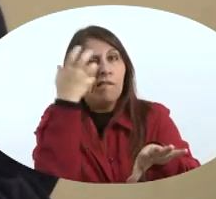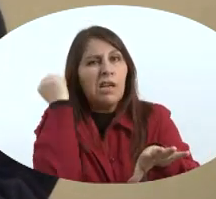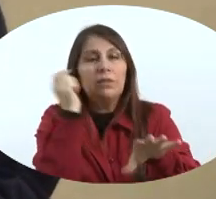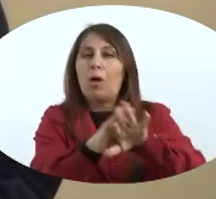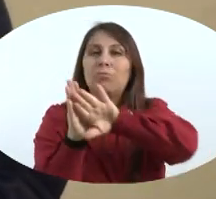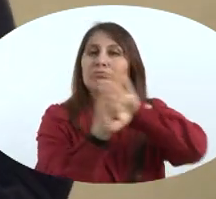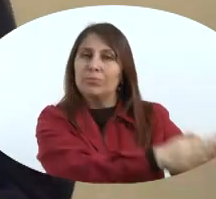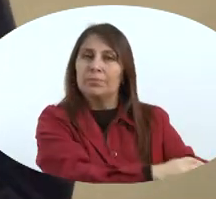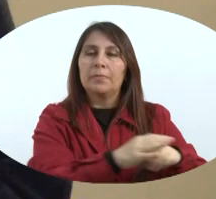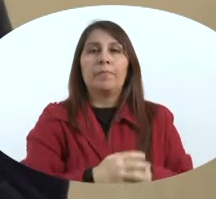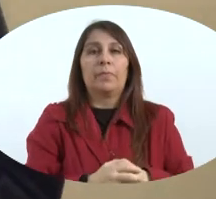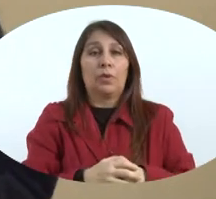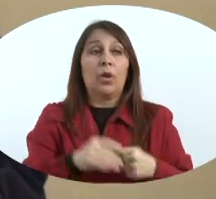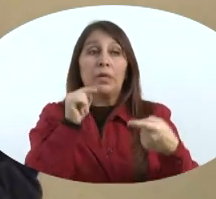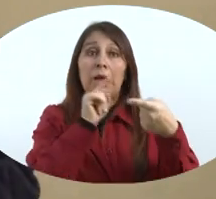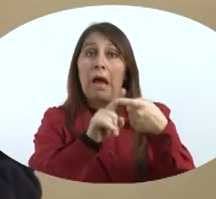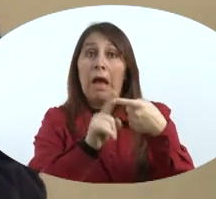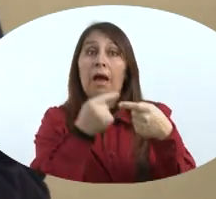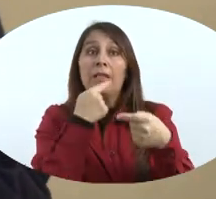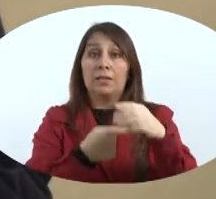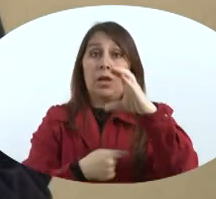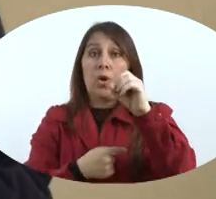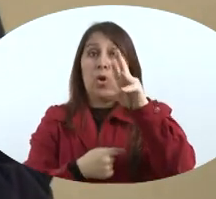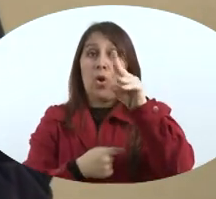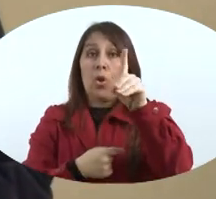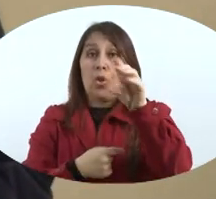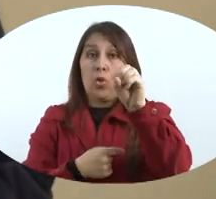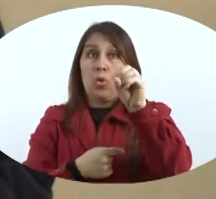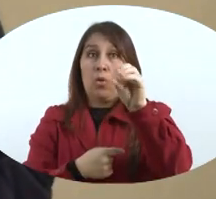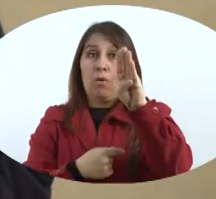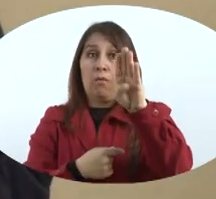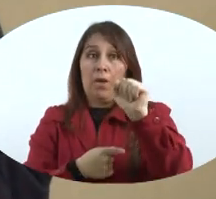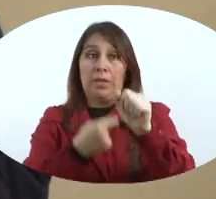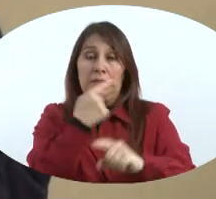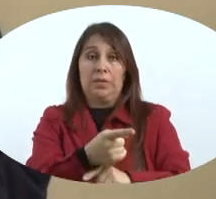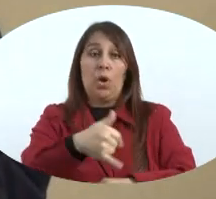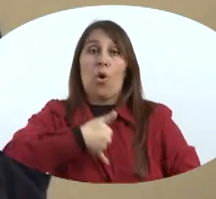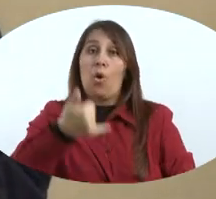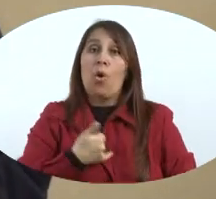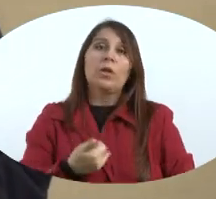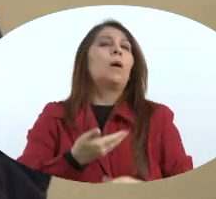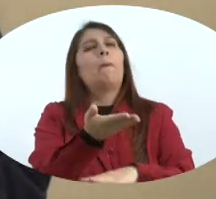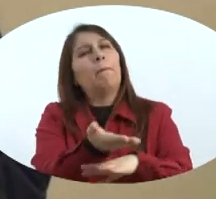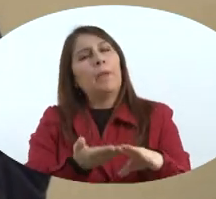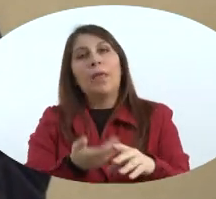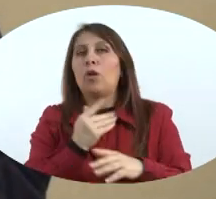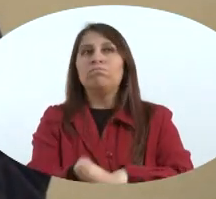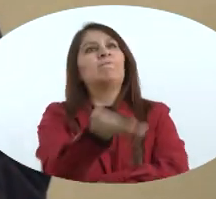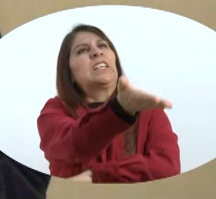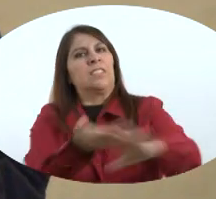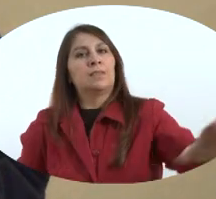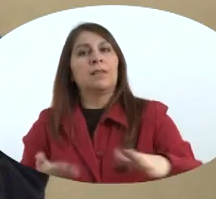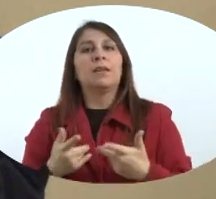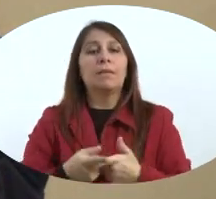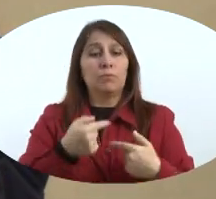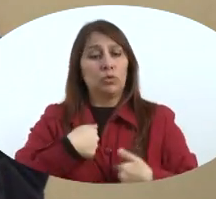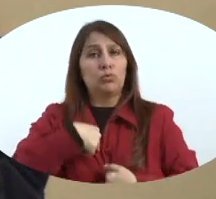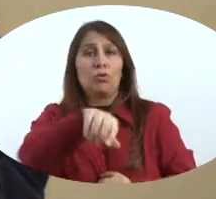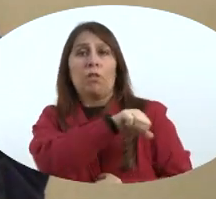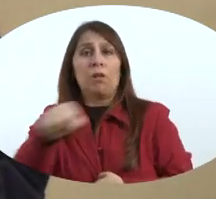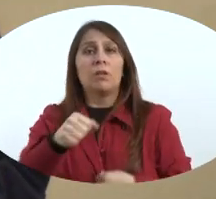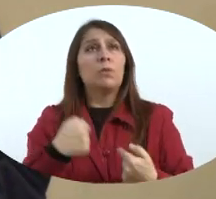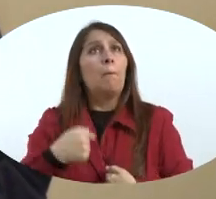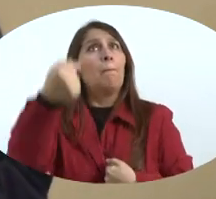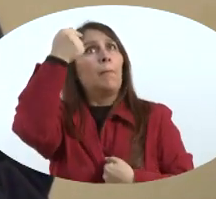cito textualmente lo que dice la juventud ya no pide exige que se le reconozca el derecho a exteriorizar ese